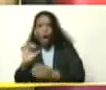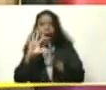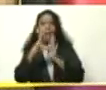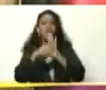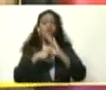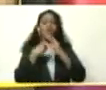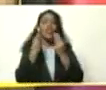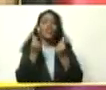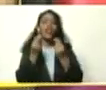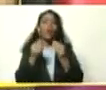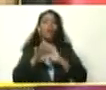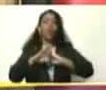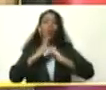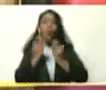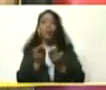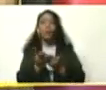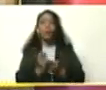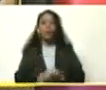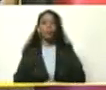en el mundo,